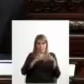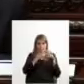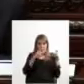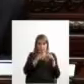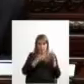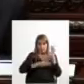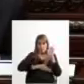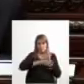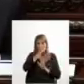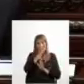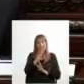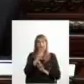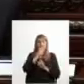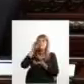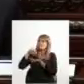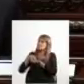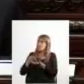en Francis en Carrasco.